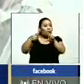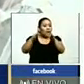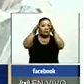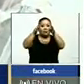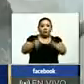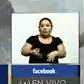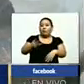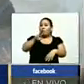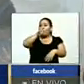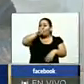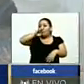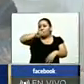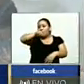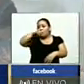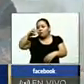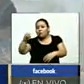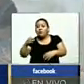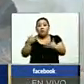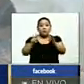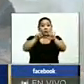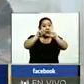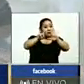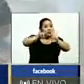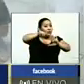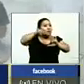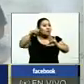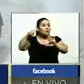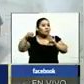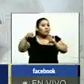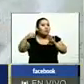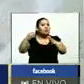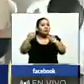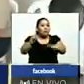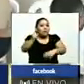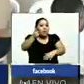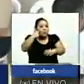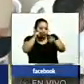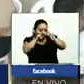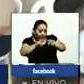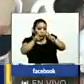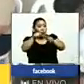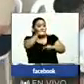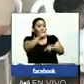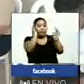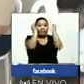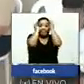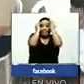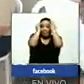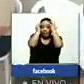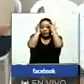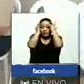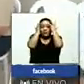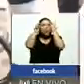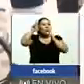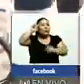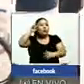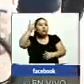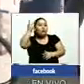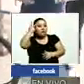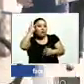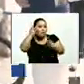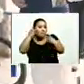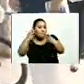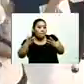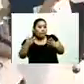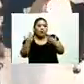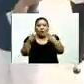más de 20,000 casos, 6,000 casos con signos de alarma, que eso es lo que nos preocupa, ¿verdad? No quiere decir que sea la gran cantidad,